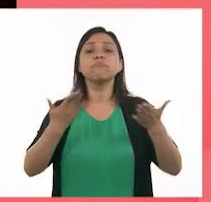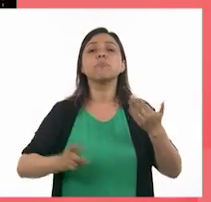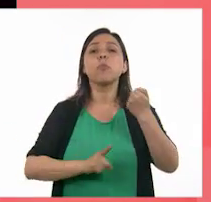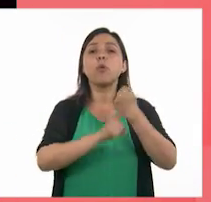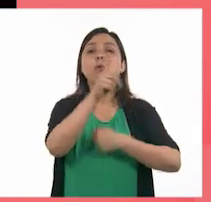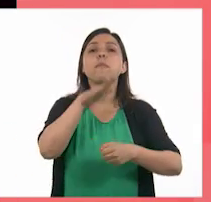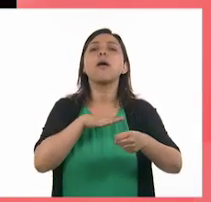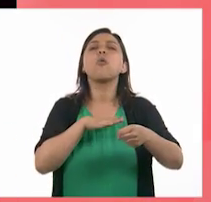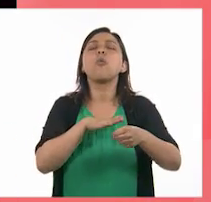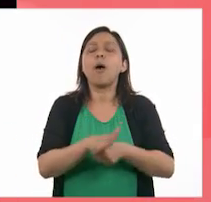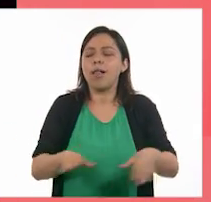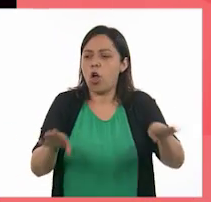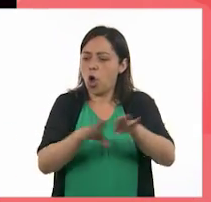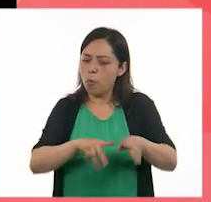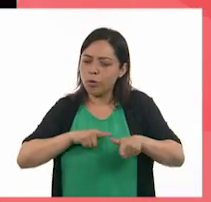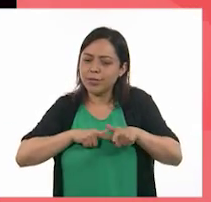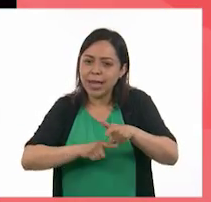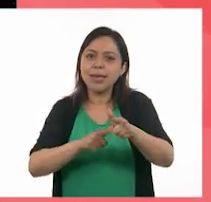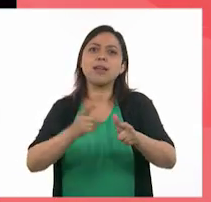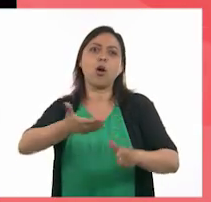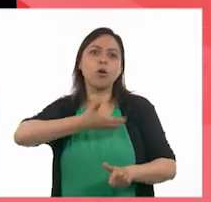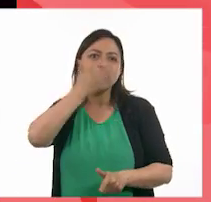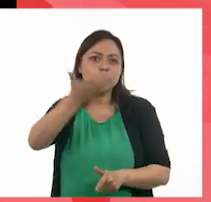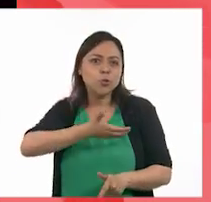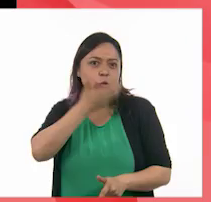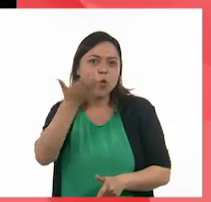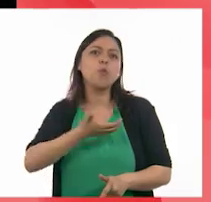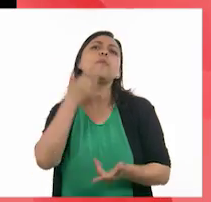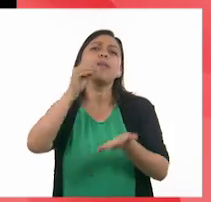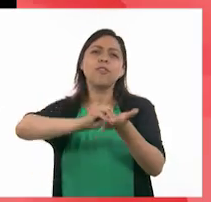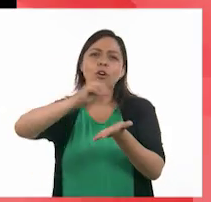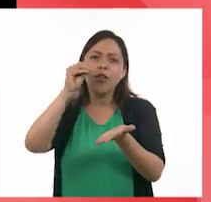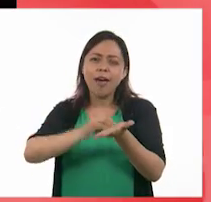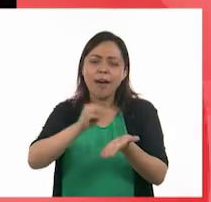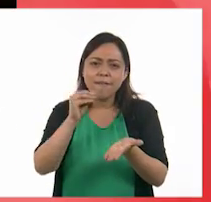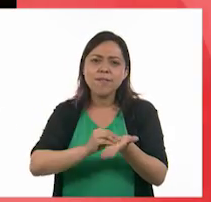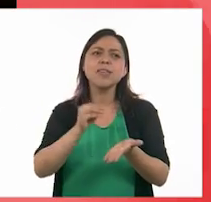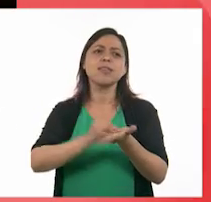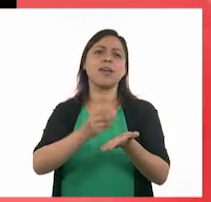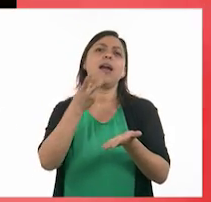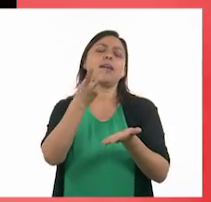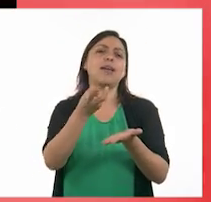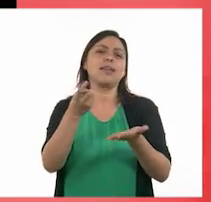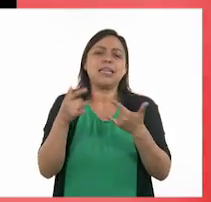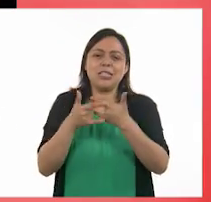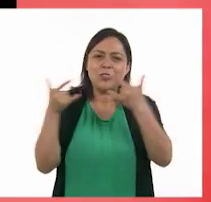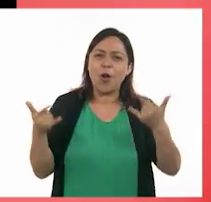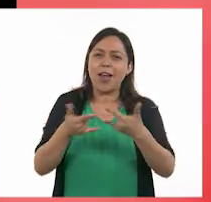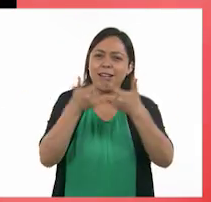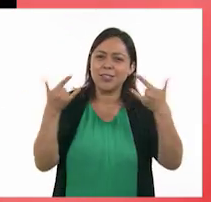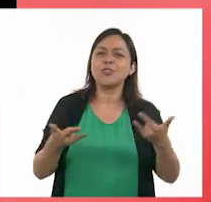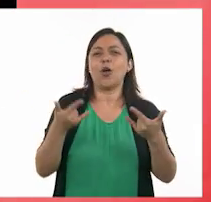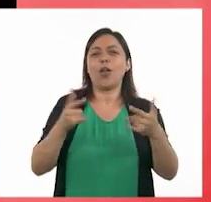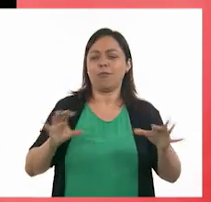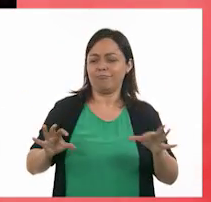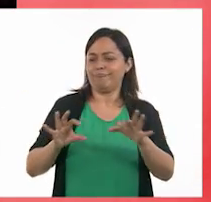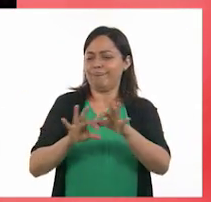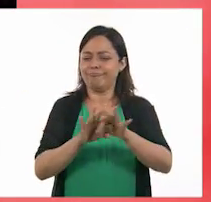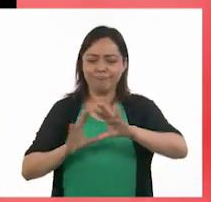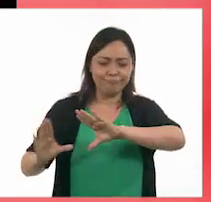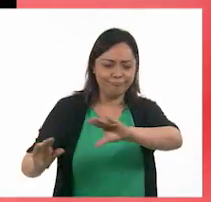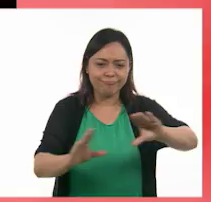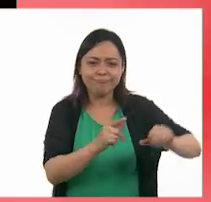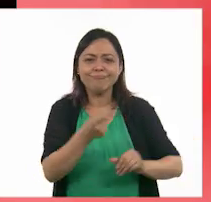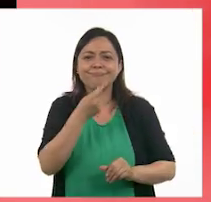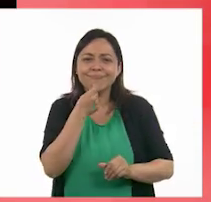para mantener viva la tradición, para que esta evolucione y que de alguna manera estas historias permeen a los niños con toda la serie de microhistorias